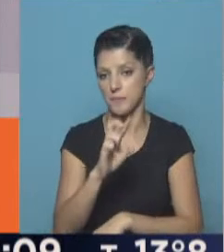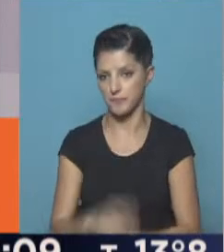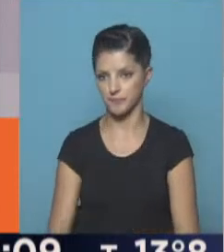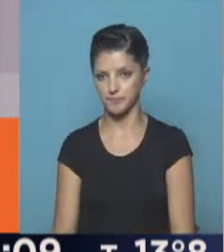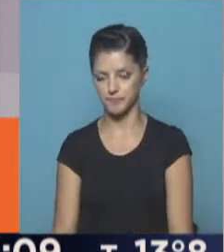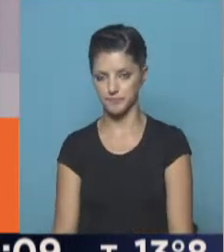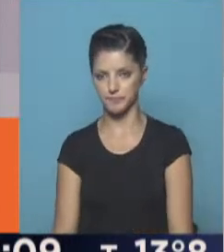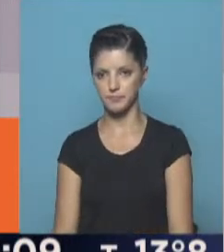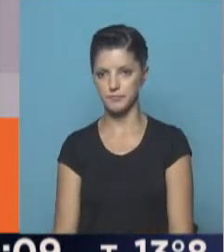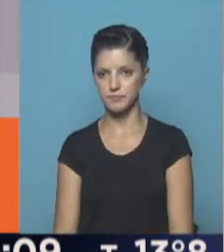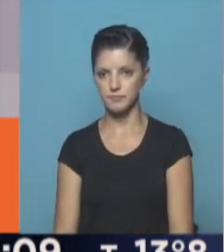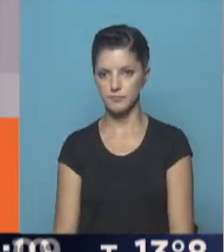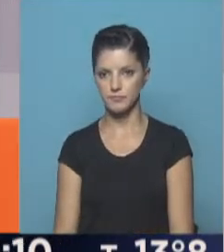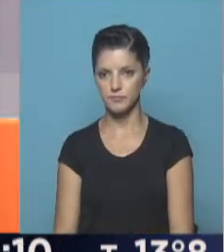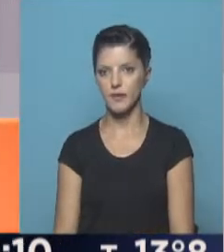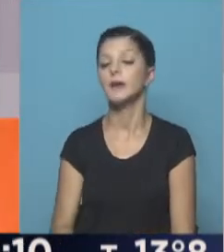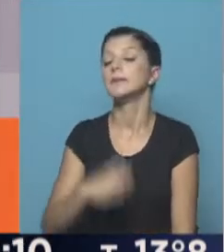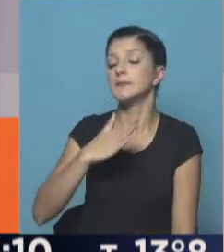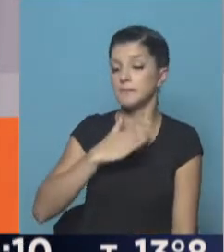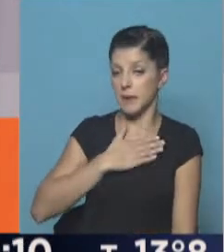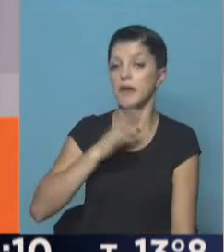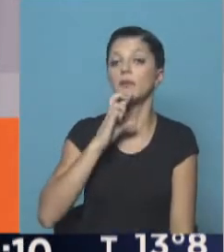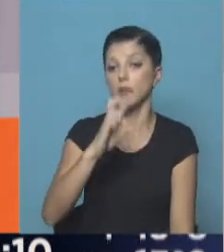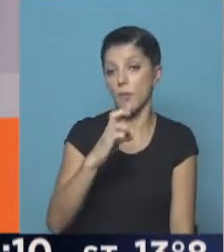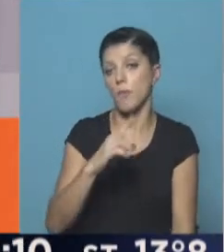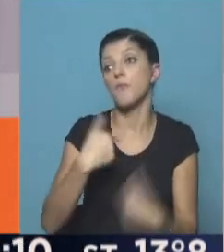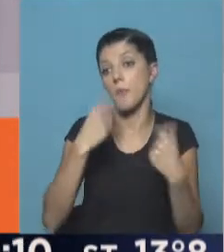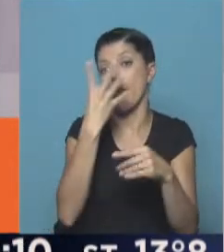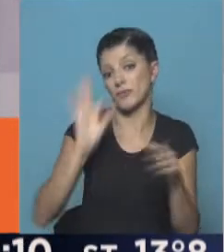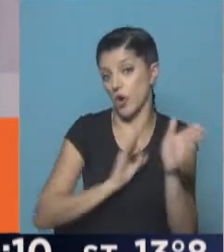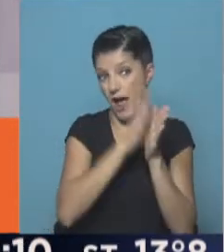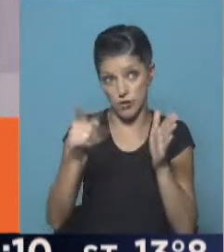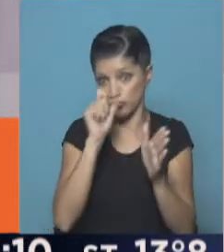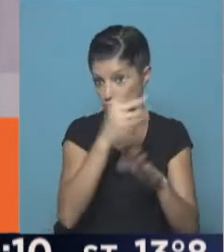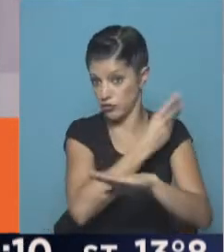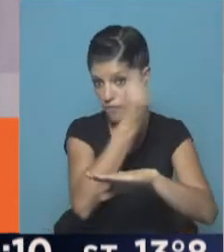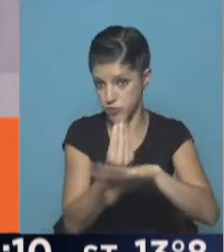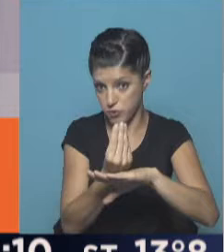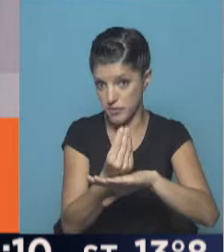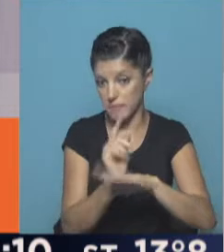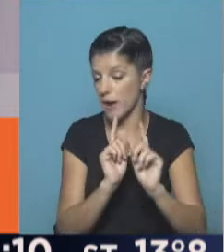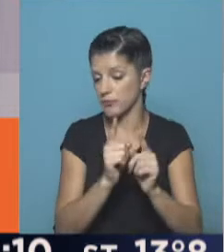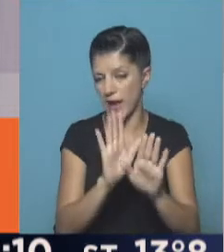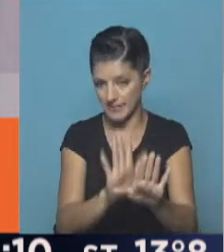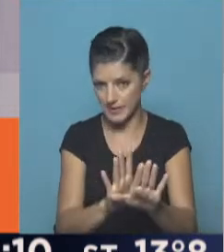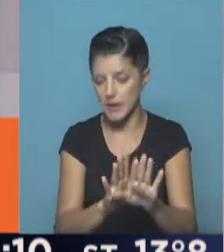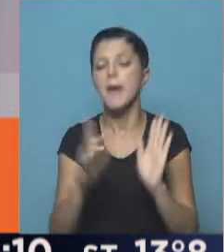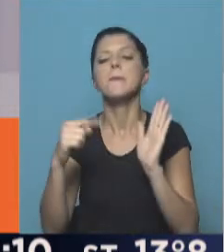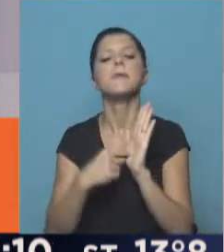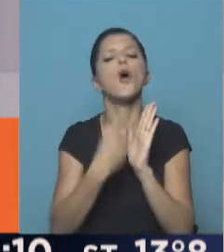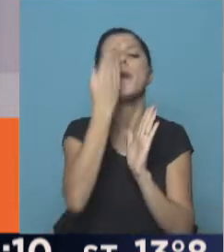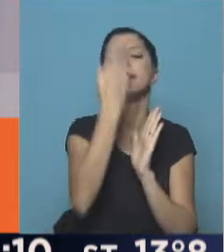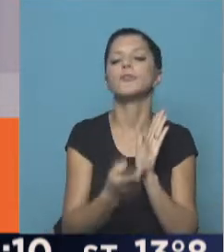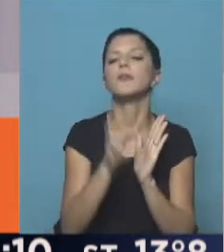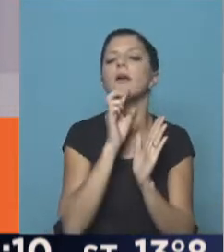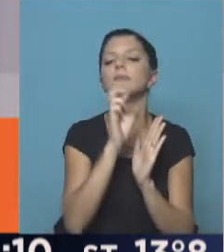está marcando, por lo menos por los 4 años de Trump, esto lo vamos a tener, pero es muy importante porque Trump no es un fenómeno que viene